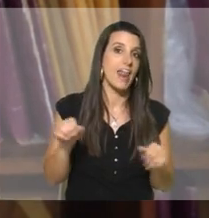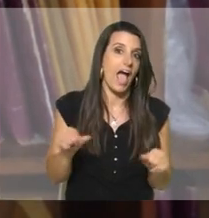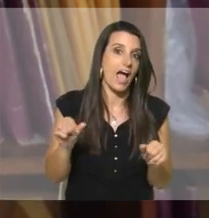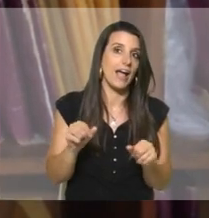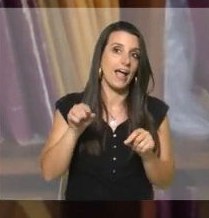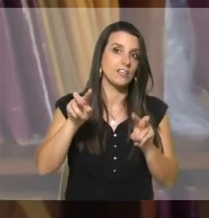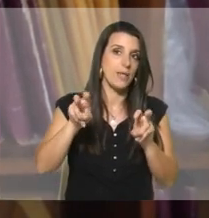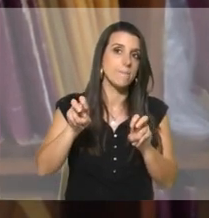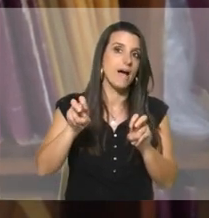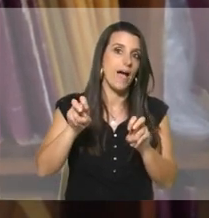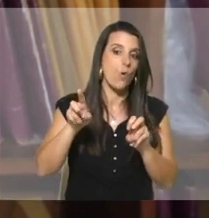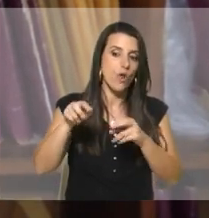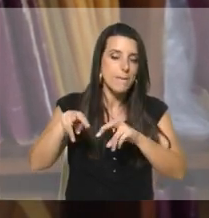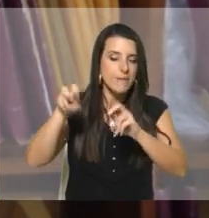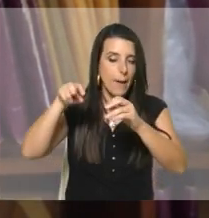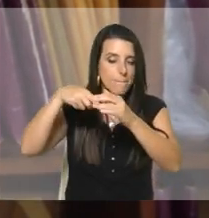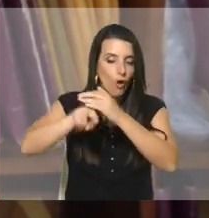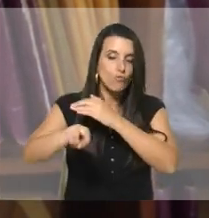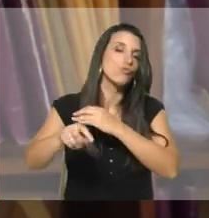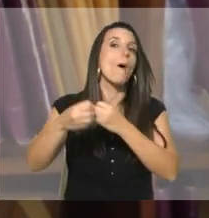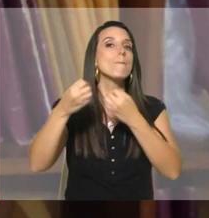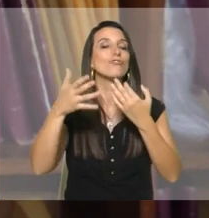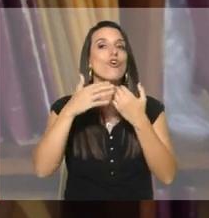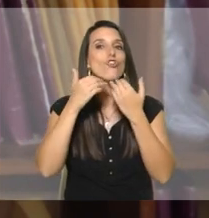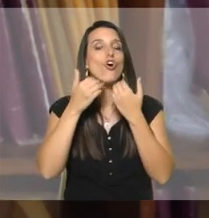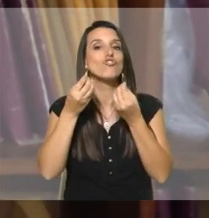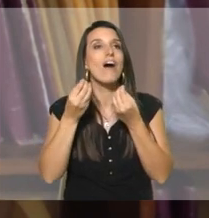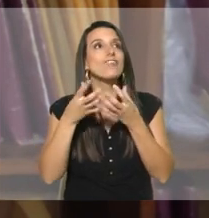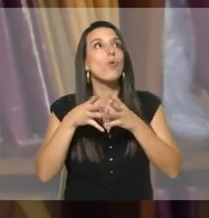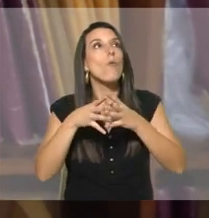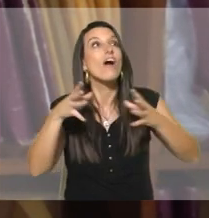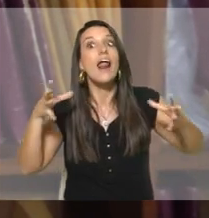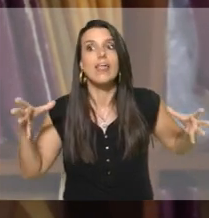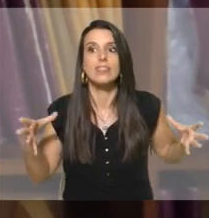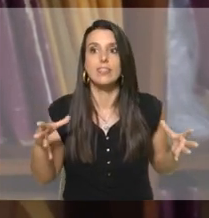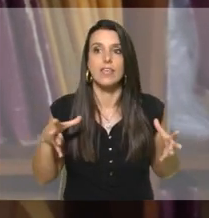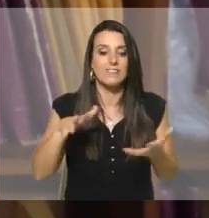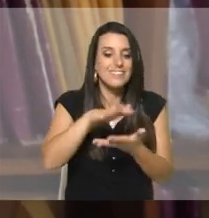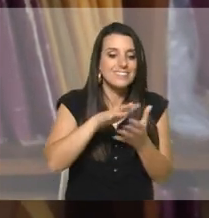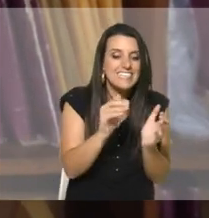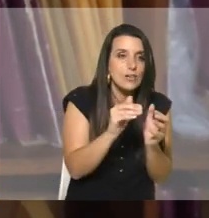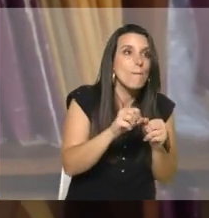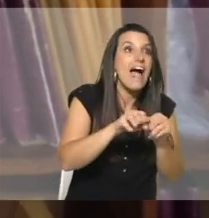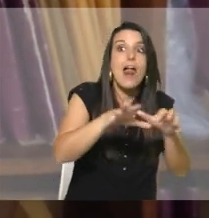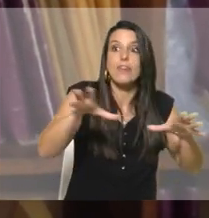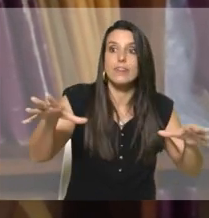uno de los casos se está haciendo y por eso nunca se sabe la dimensión que puede tener una causa más de este